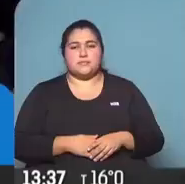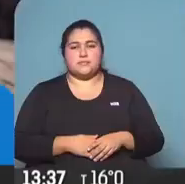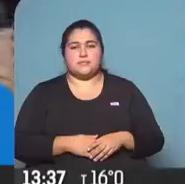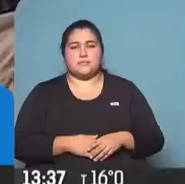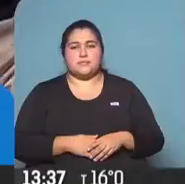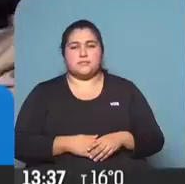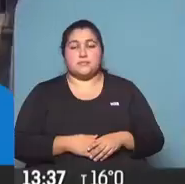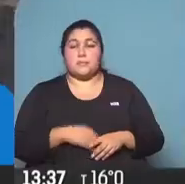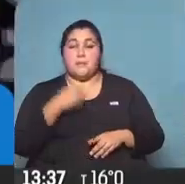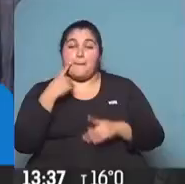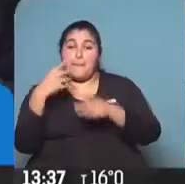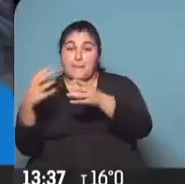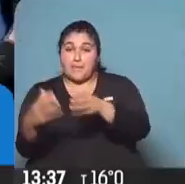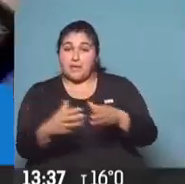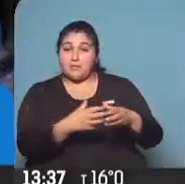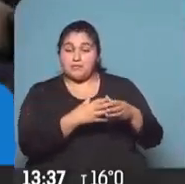y ese plano